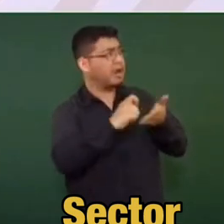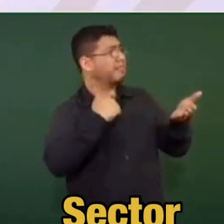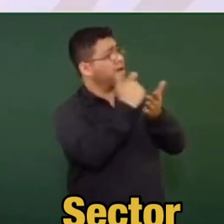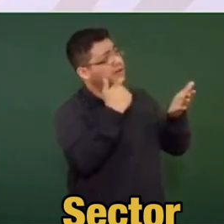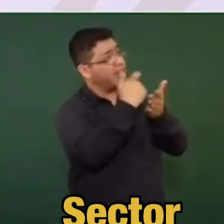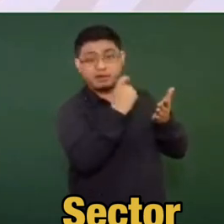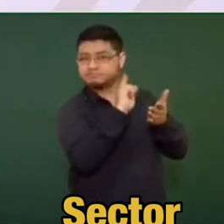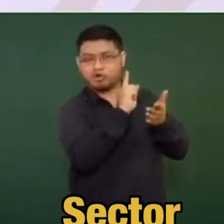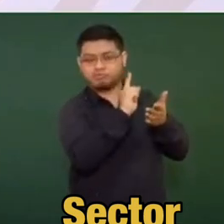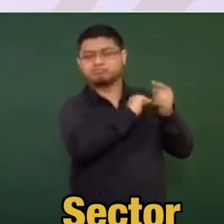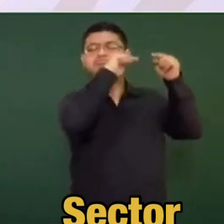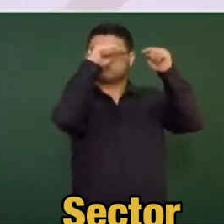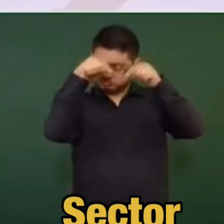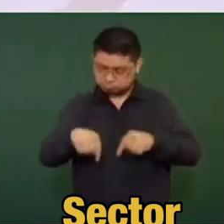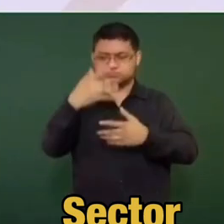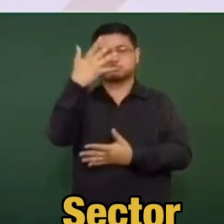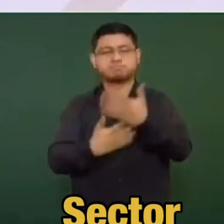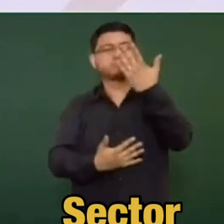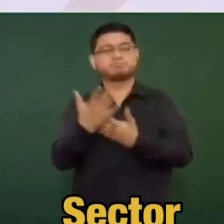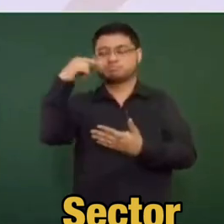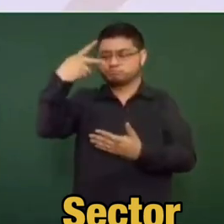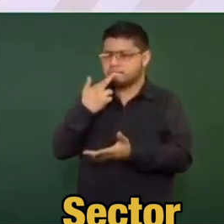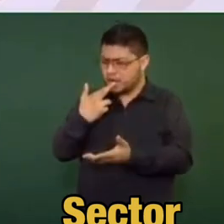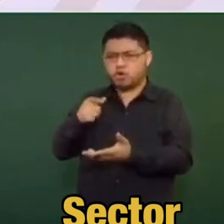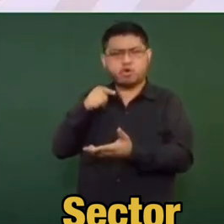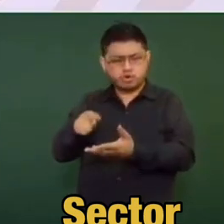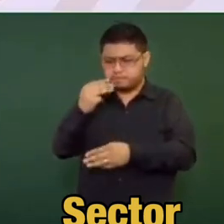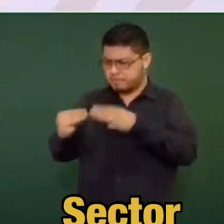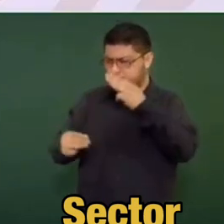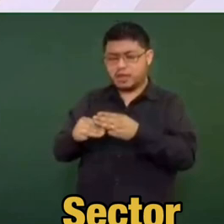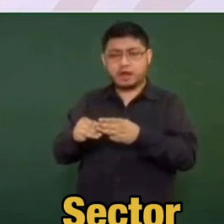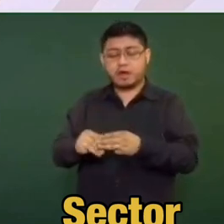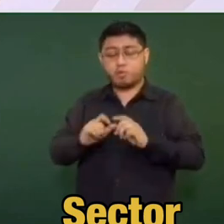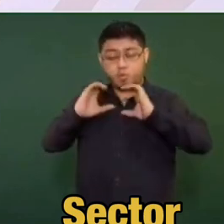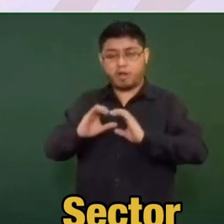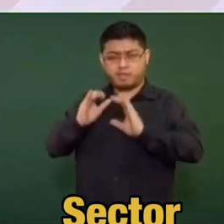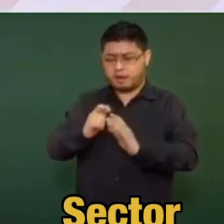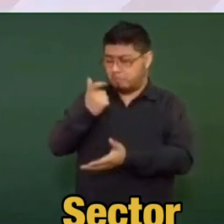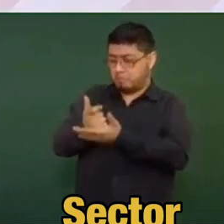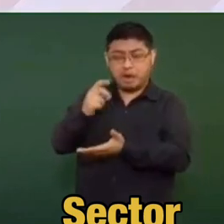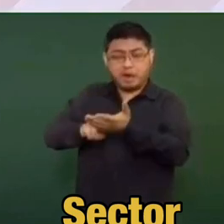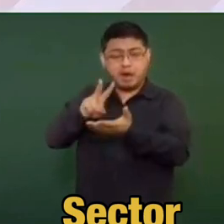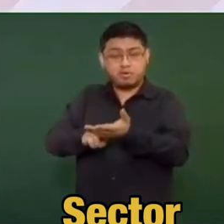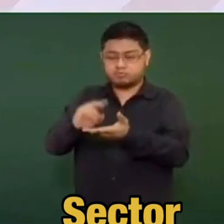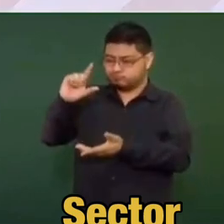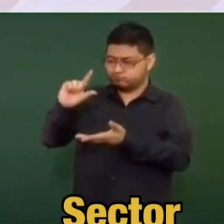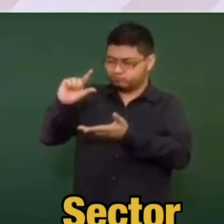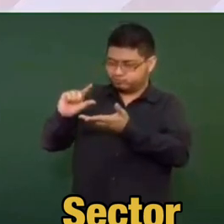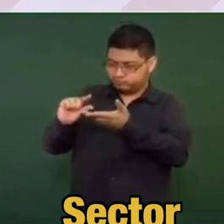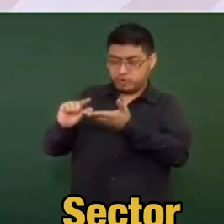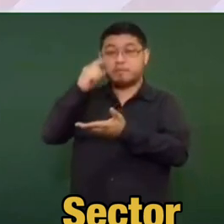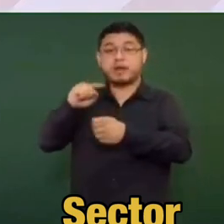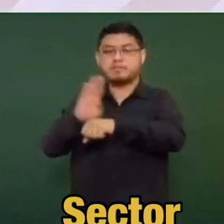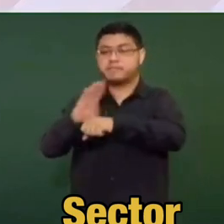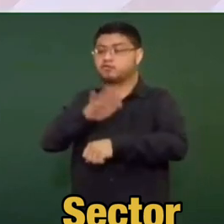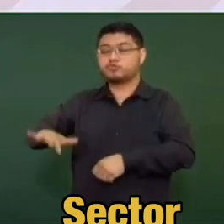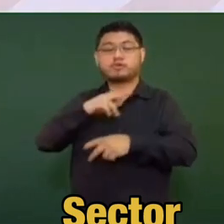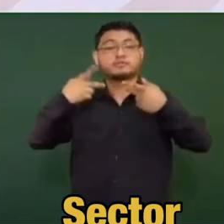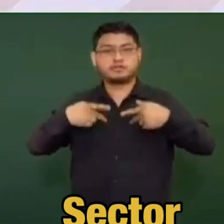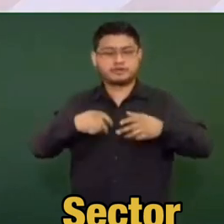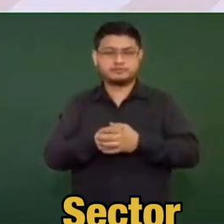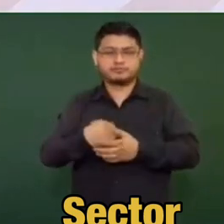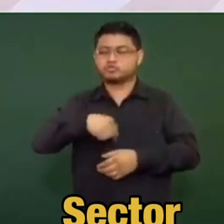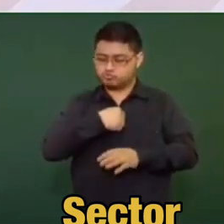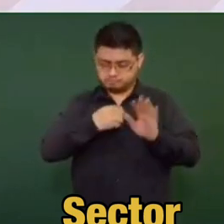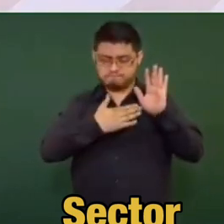extranjero y que se procese aquí todo el petróleo crudo. Mantener precios bajos de combustibles en beneficio de los consumidores, como lo hemos